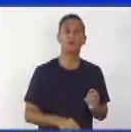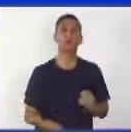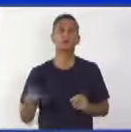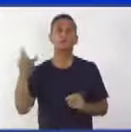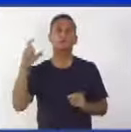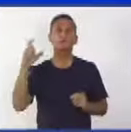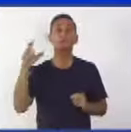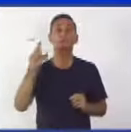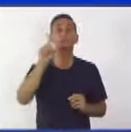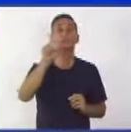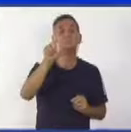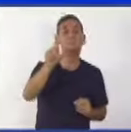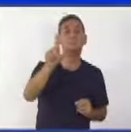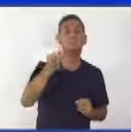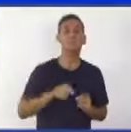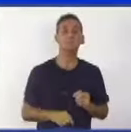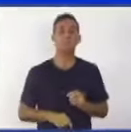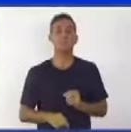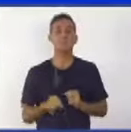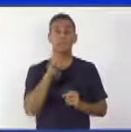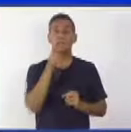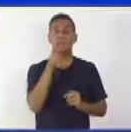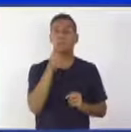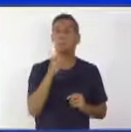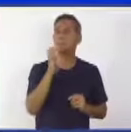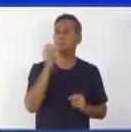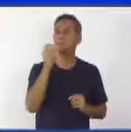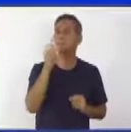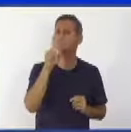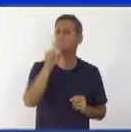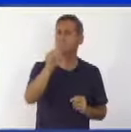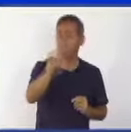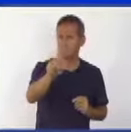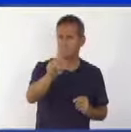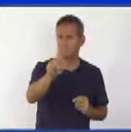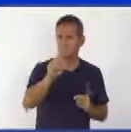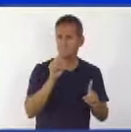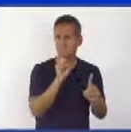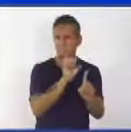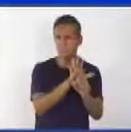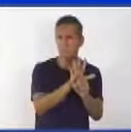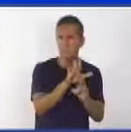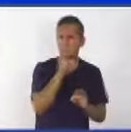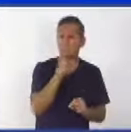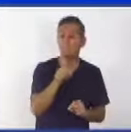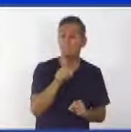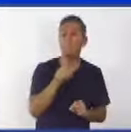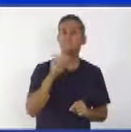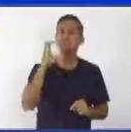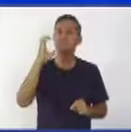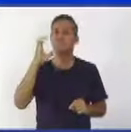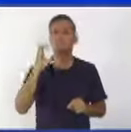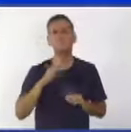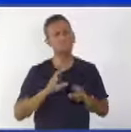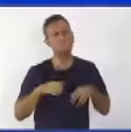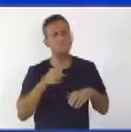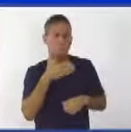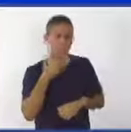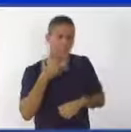trabajar con el capítulo 1 y con la página número 1 es donde comienza ese